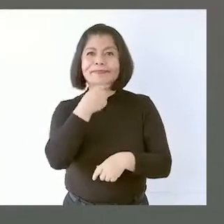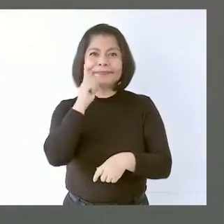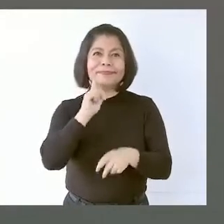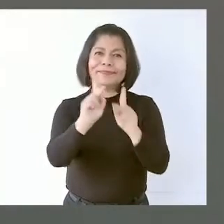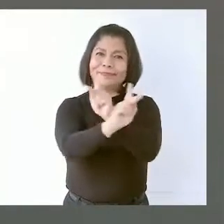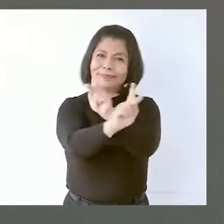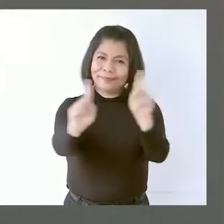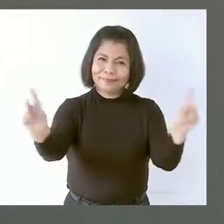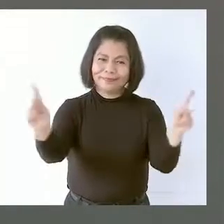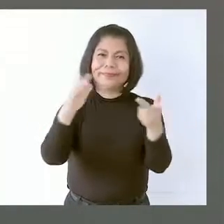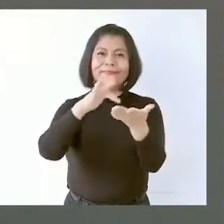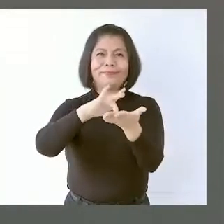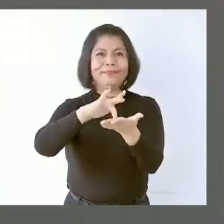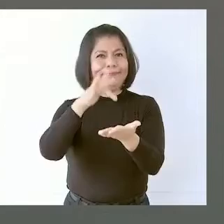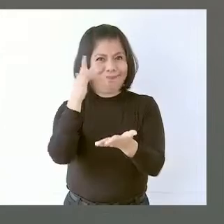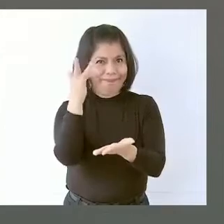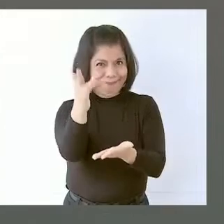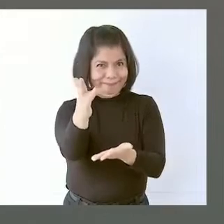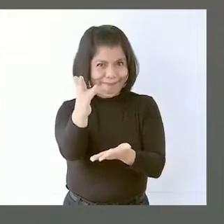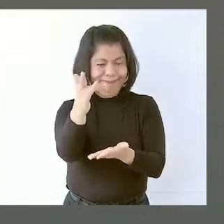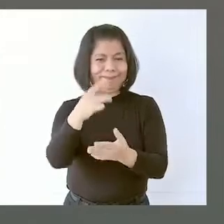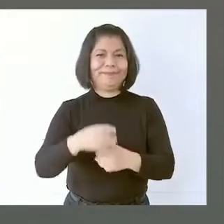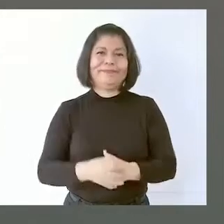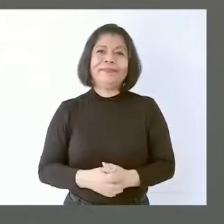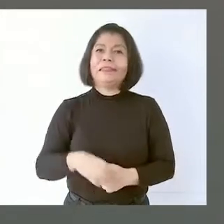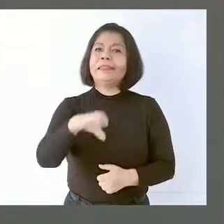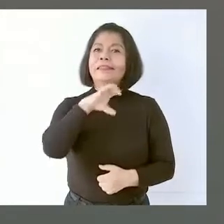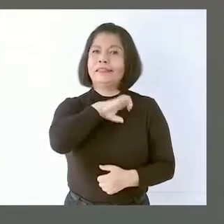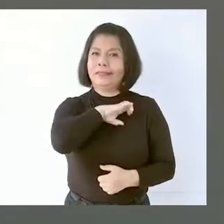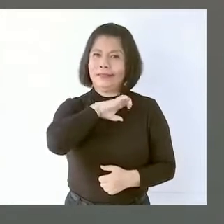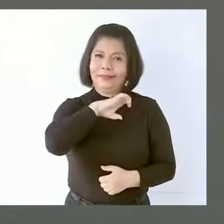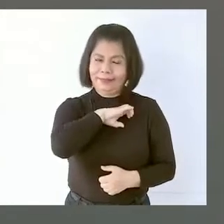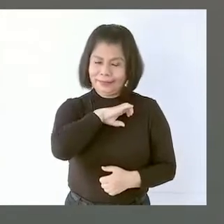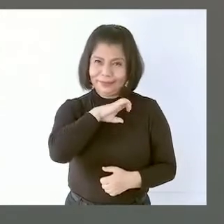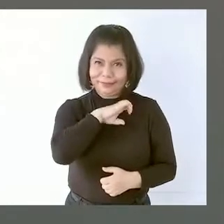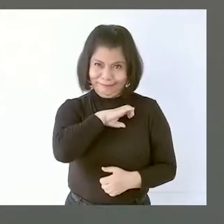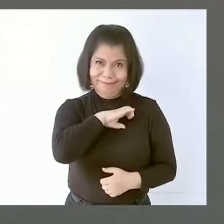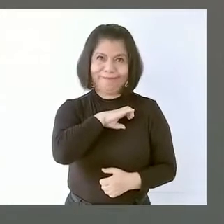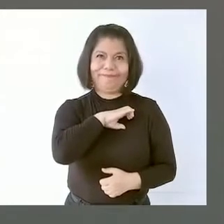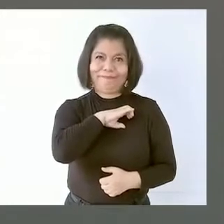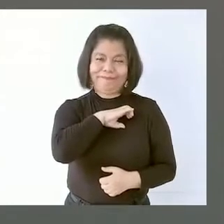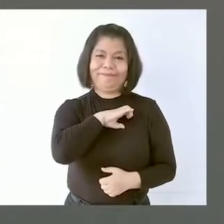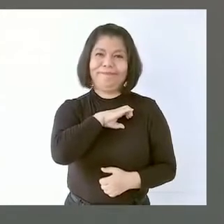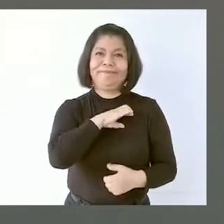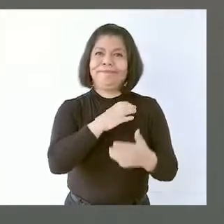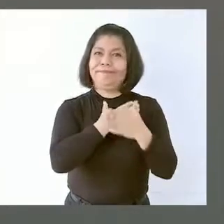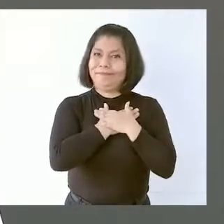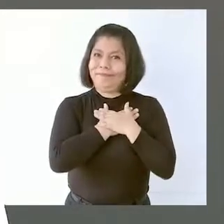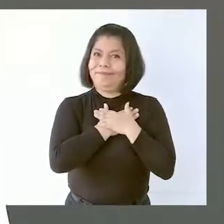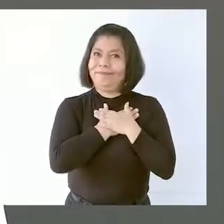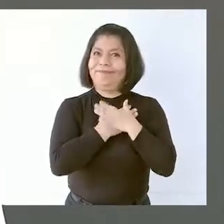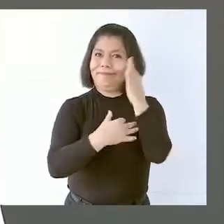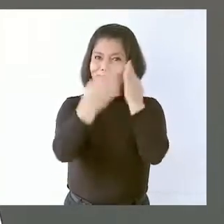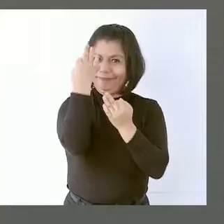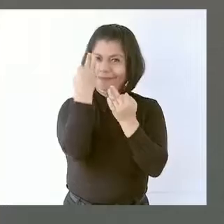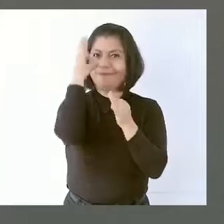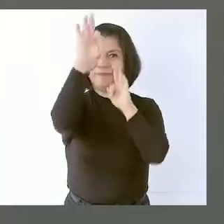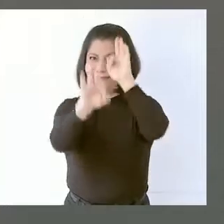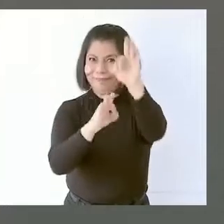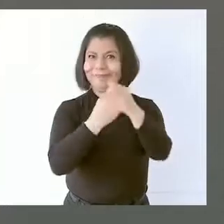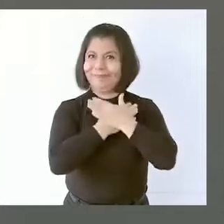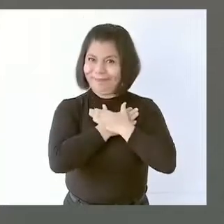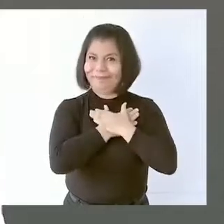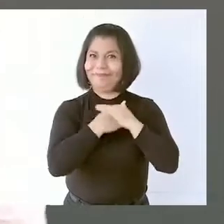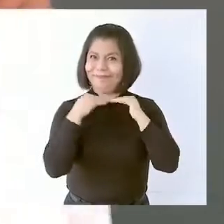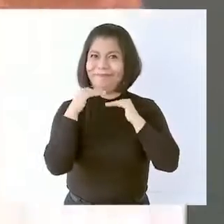siempre, mi afecto, mi cariño Amor con amor se paga. Muchas